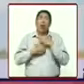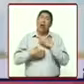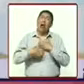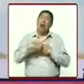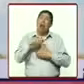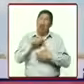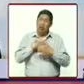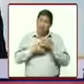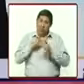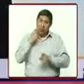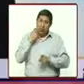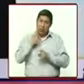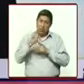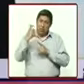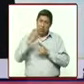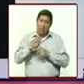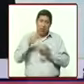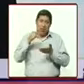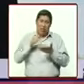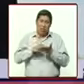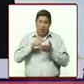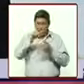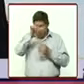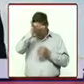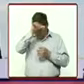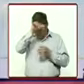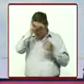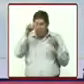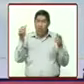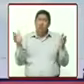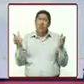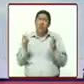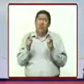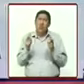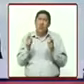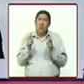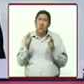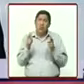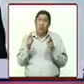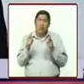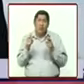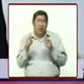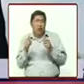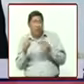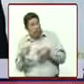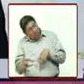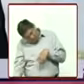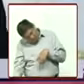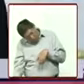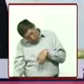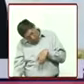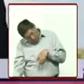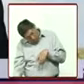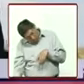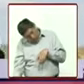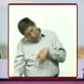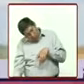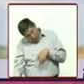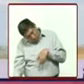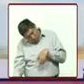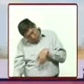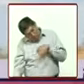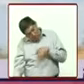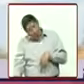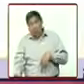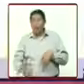está viendo los efectos, ¿no?, en esta vaquilla, como vemos. En estos momentos ha tenido un choque de calor y también está insolado, ¿no?, por lo